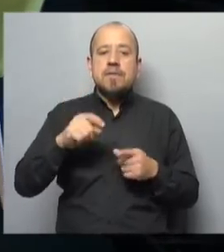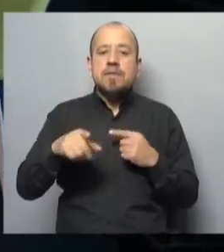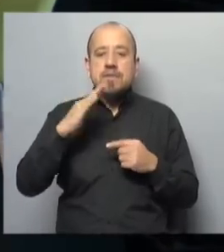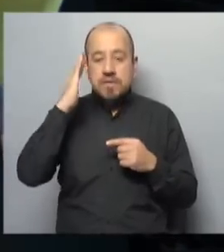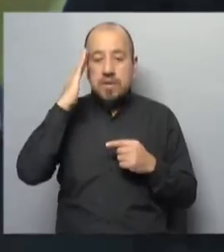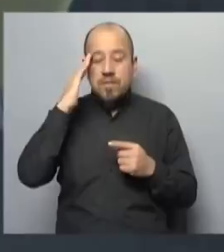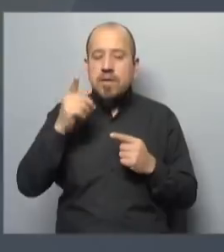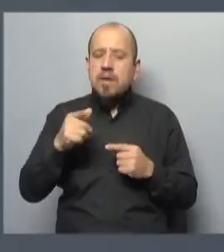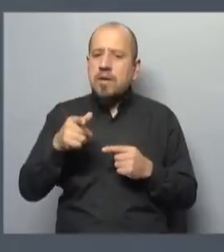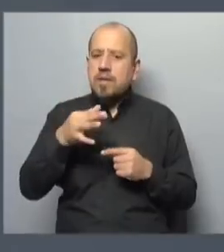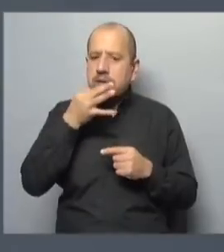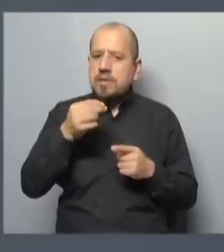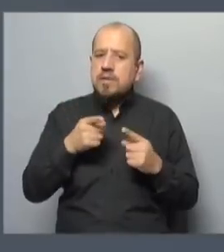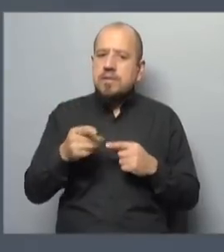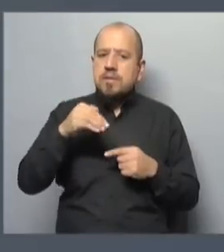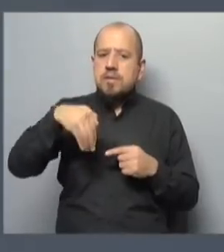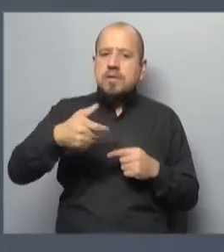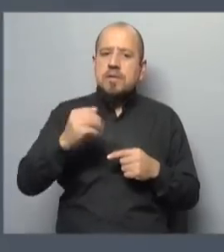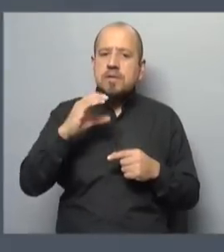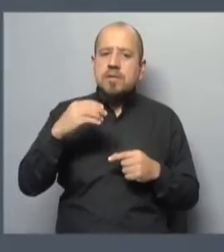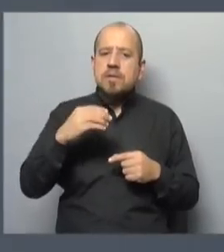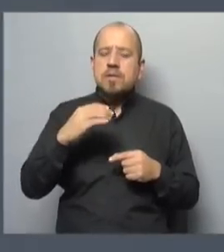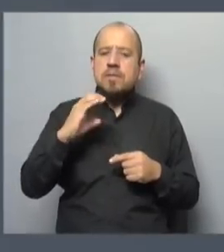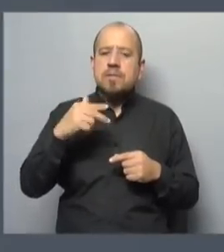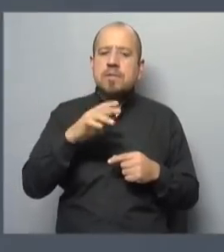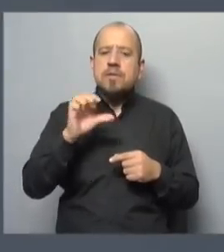me enteré después por nosotros compartimos